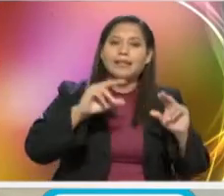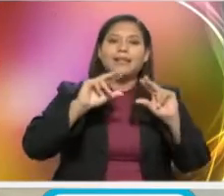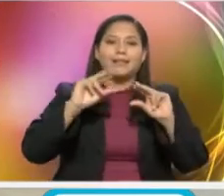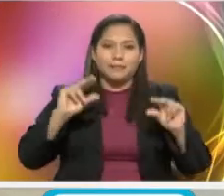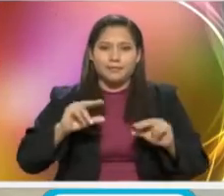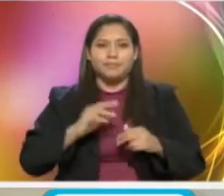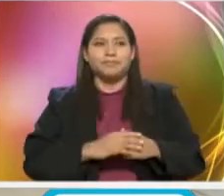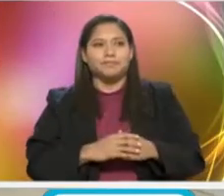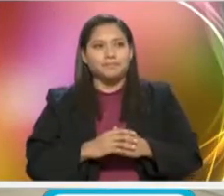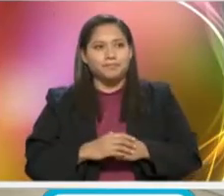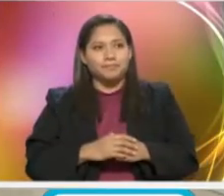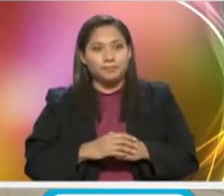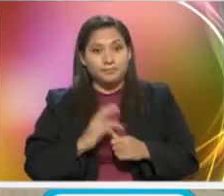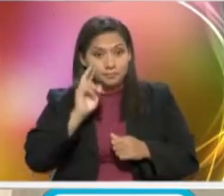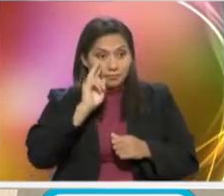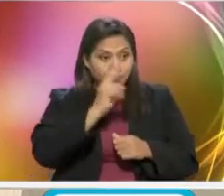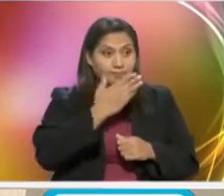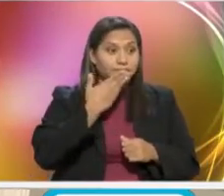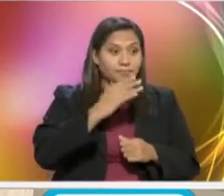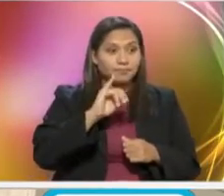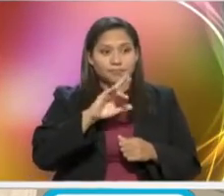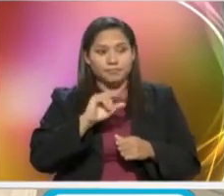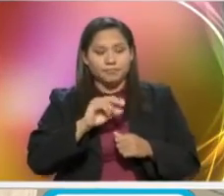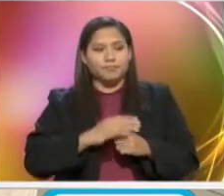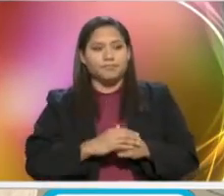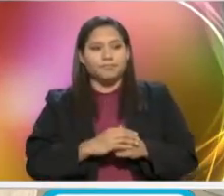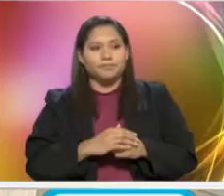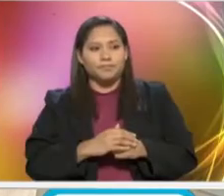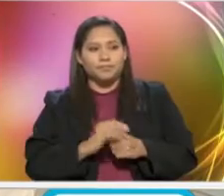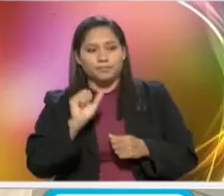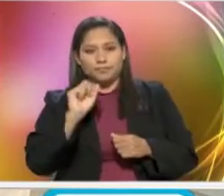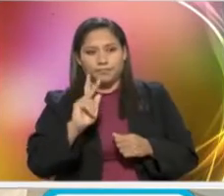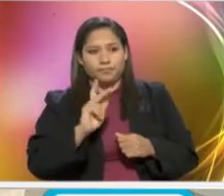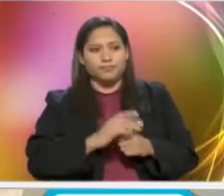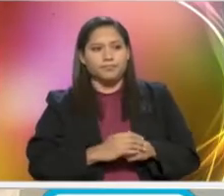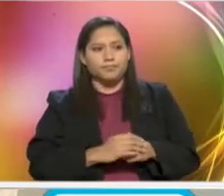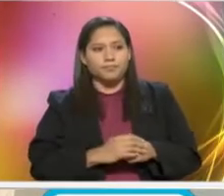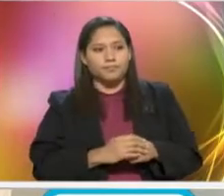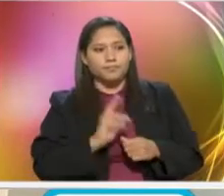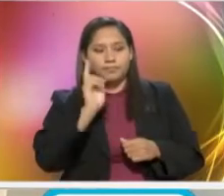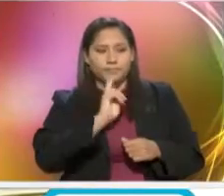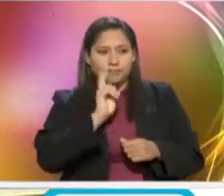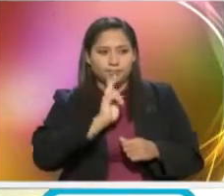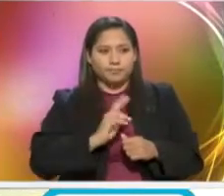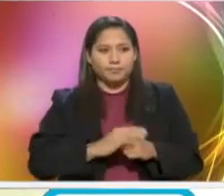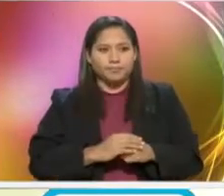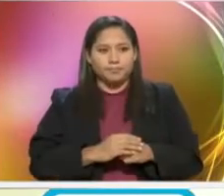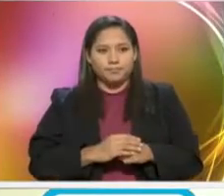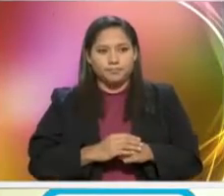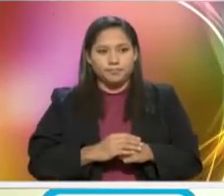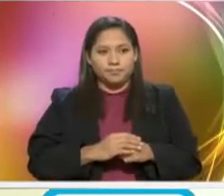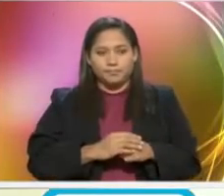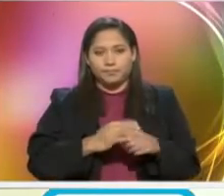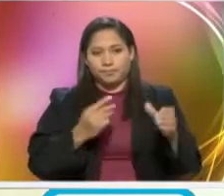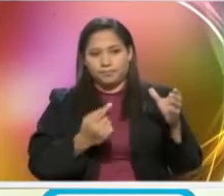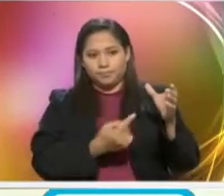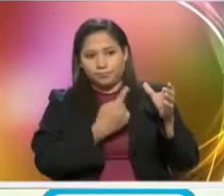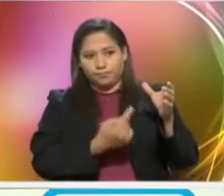¿Sí se ve ahí? ¿Nos vemos o no? ¿Sí? Ahí está. Ok. Bueno, vamos a darle. Sí, a ver si sí se